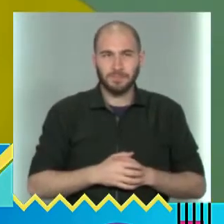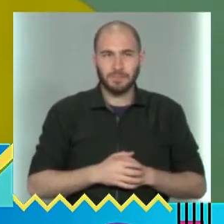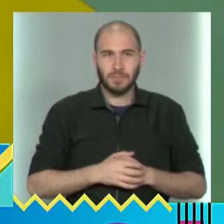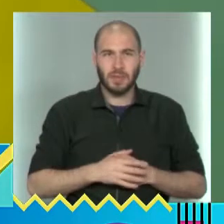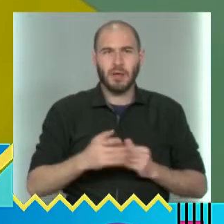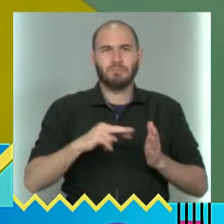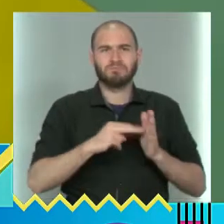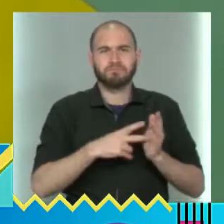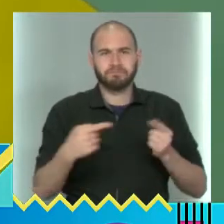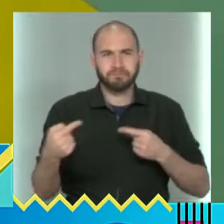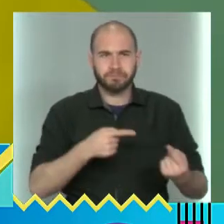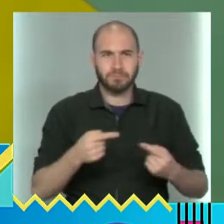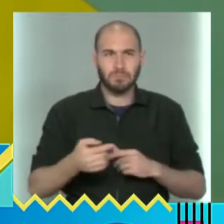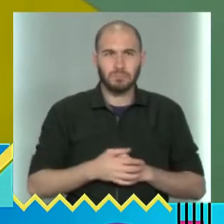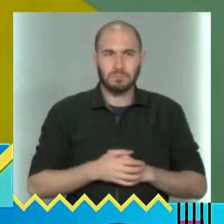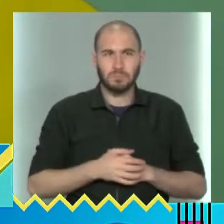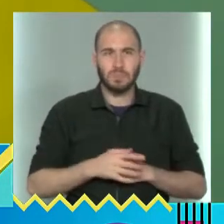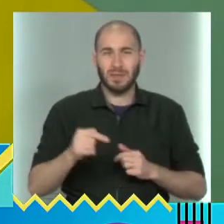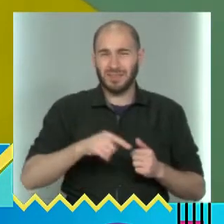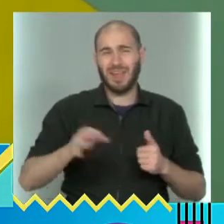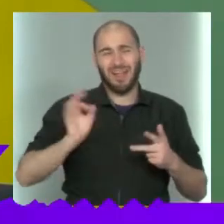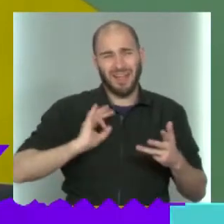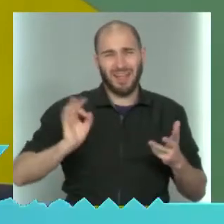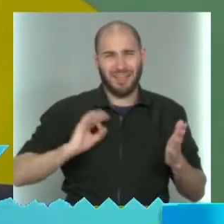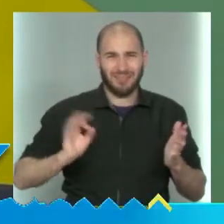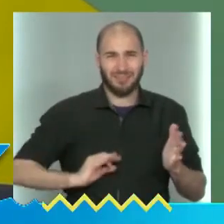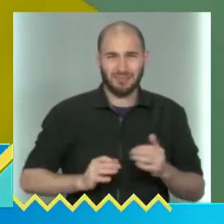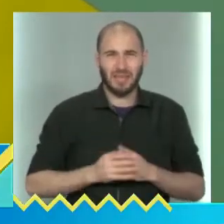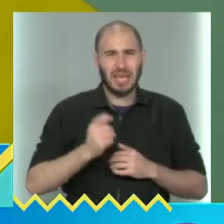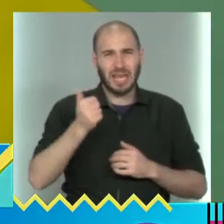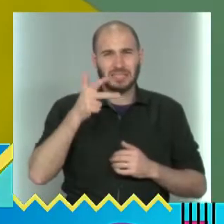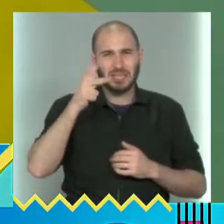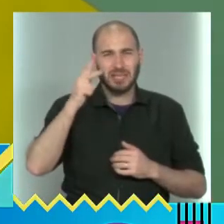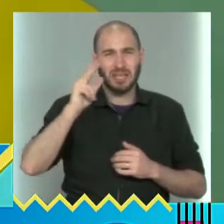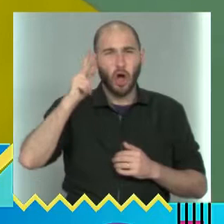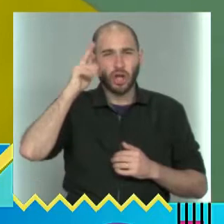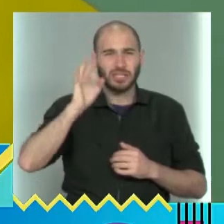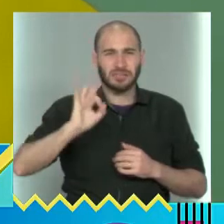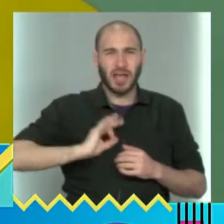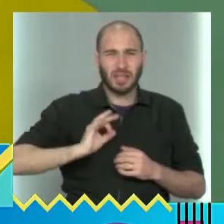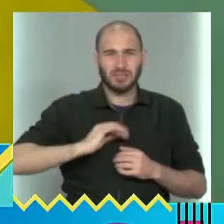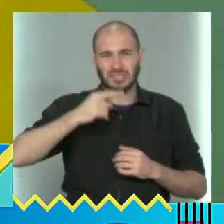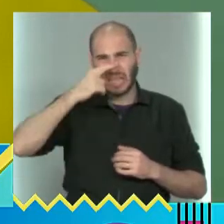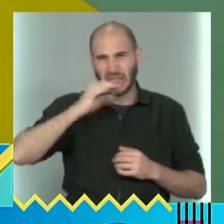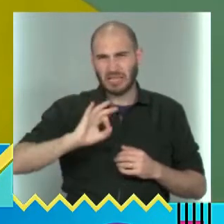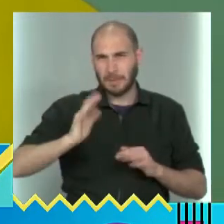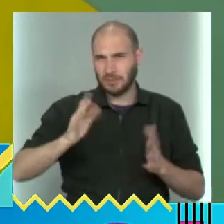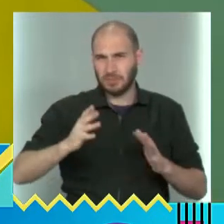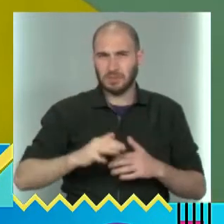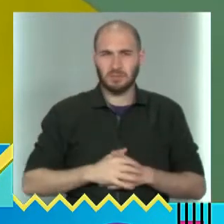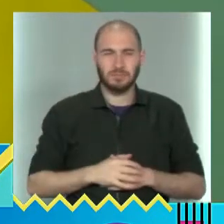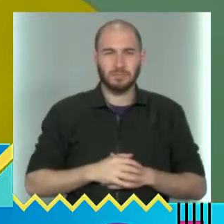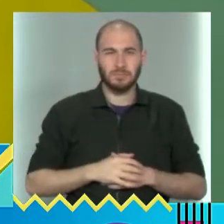este conflicto indudablemente que lleva muchísimos años, casi 8 décadas o 7,